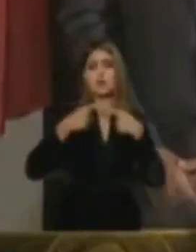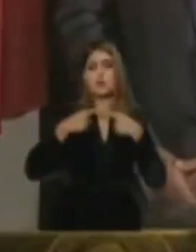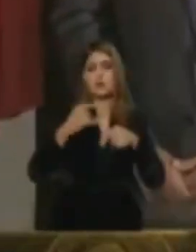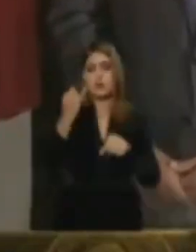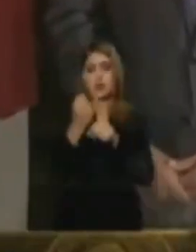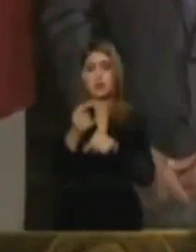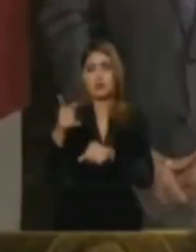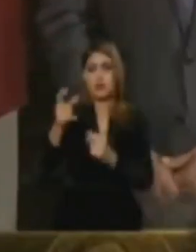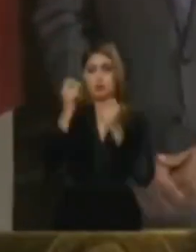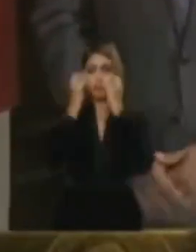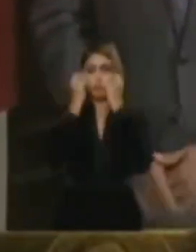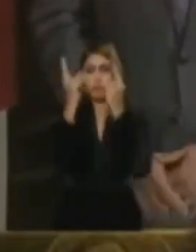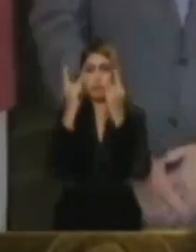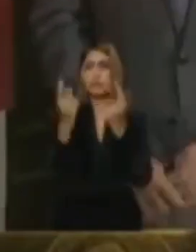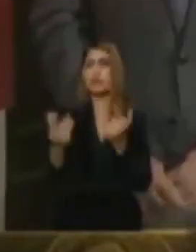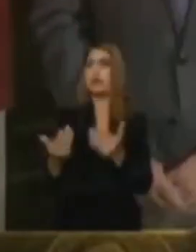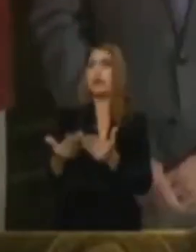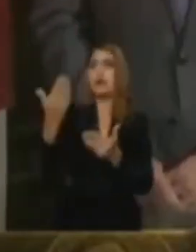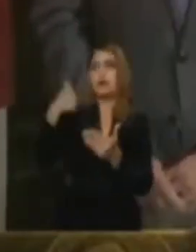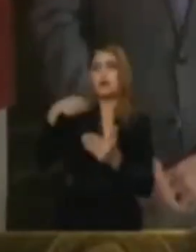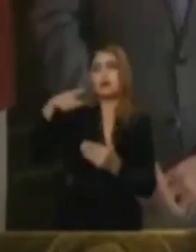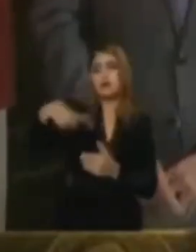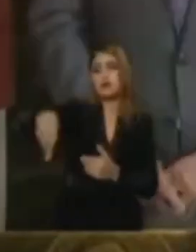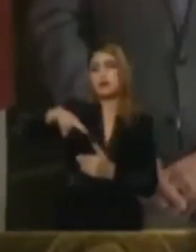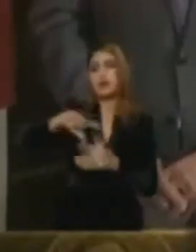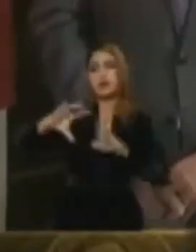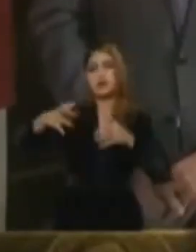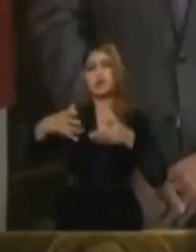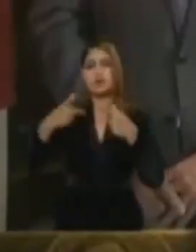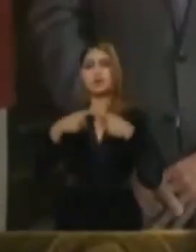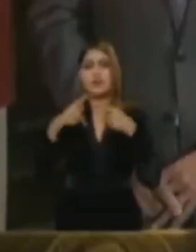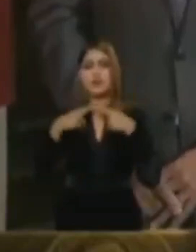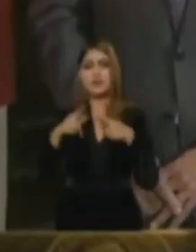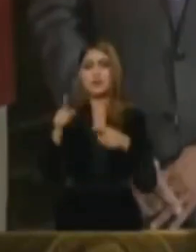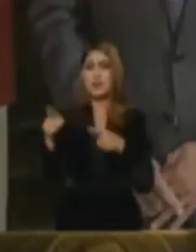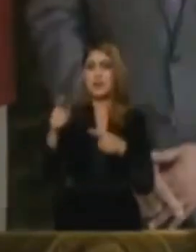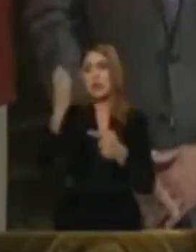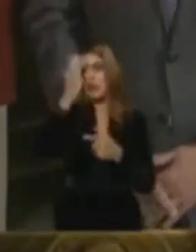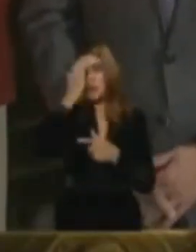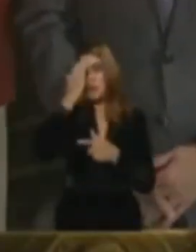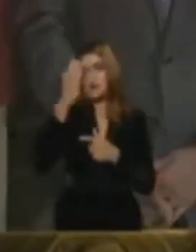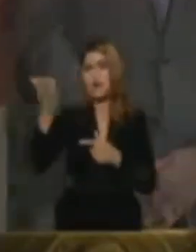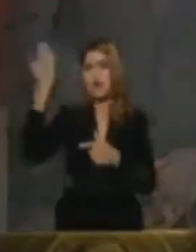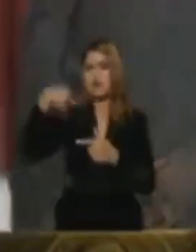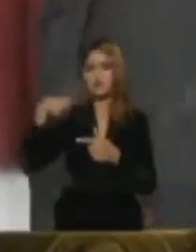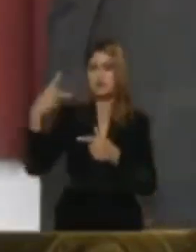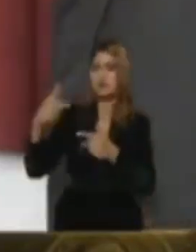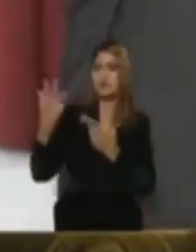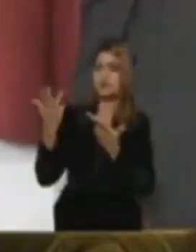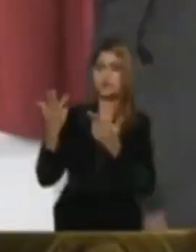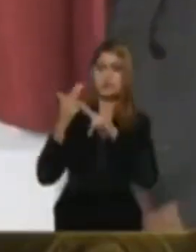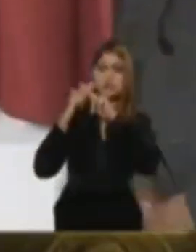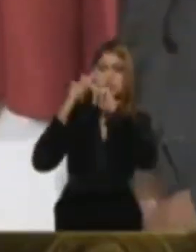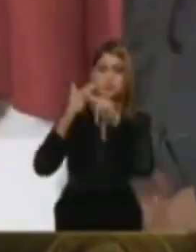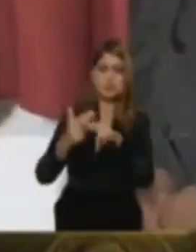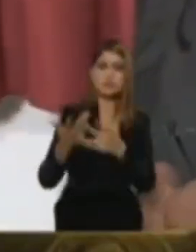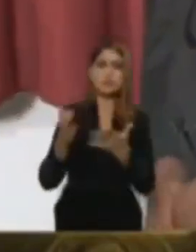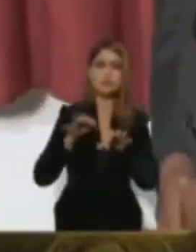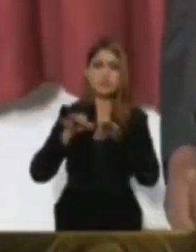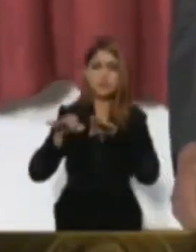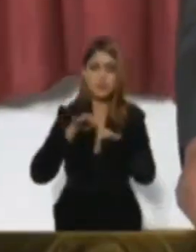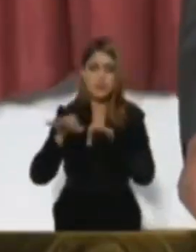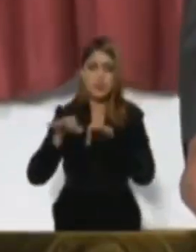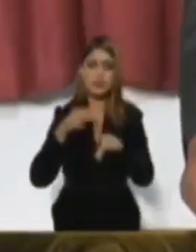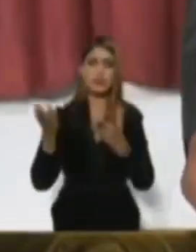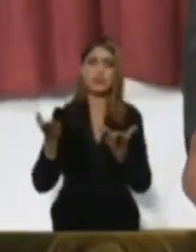ella admira, aquellos personajes que formaron también no solamente su trayectoria intelectual, profesional,